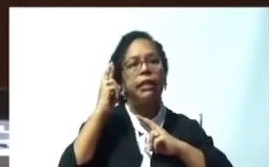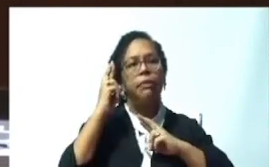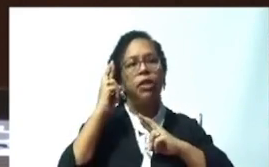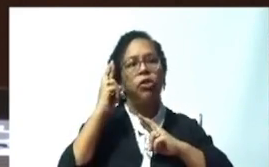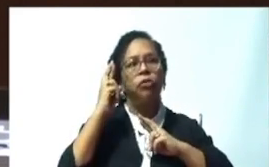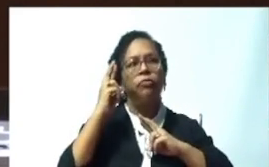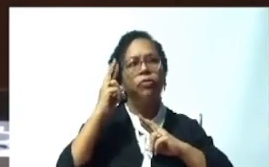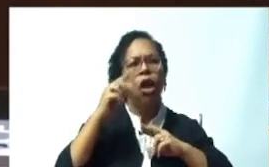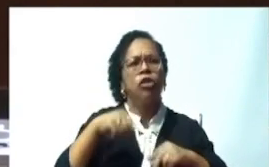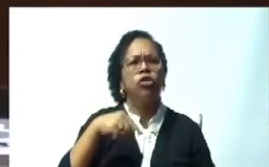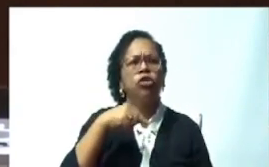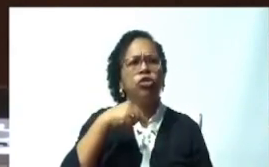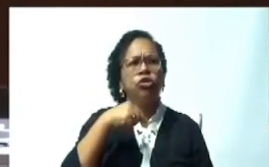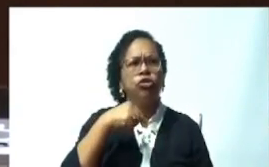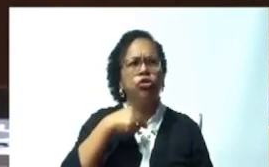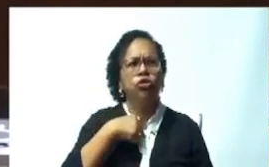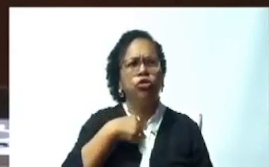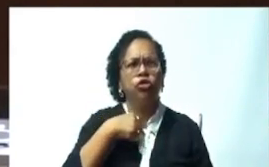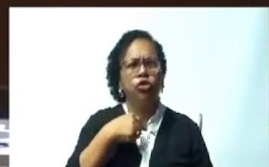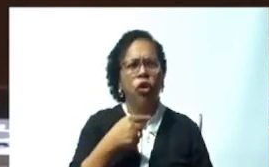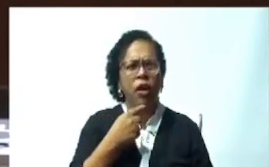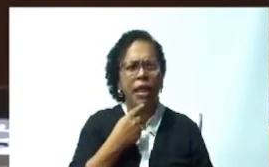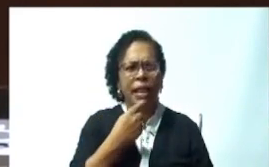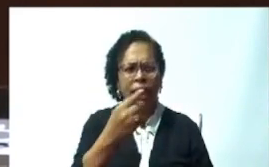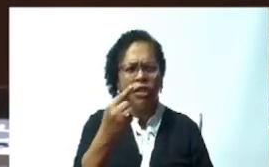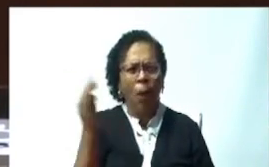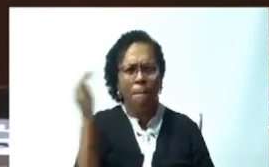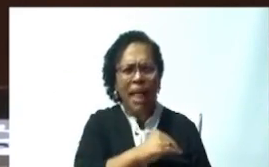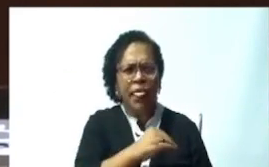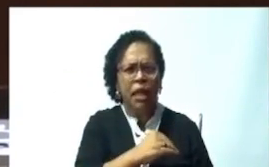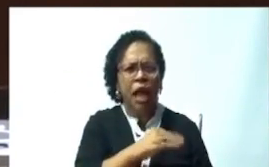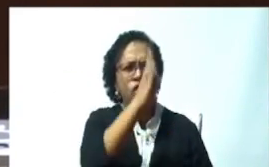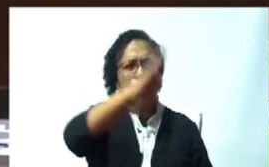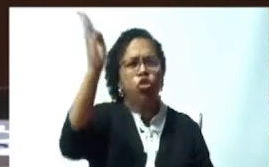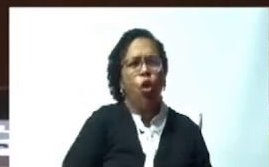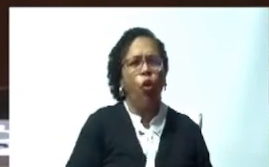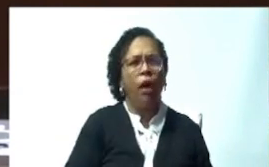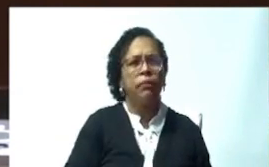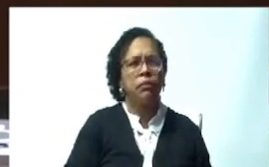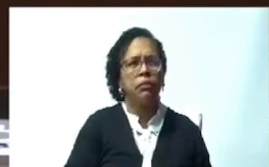sea más respetuoso. Yo nunca he salido a decirle a usted que es mentira una cosa que usted está diciendo.